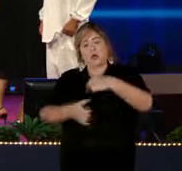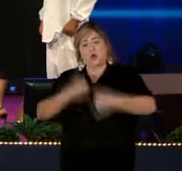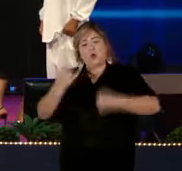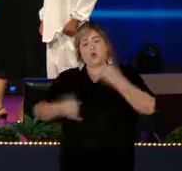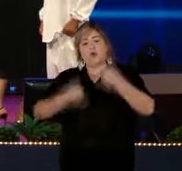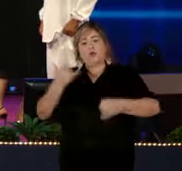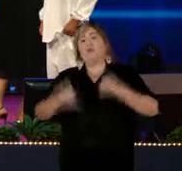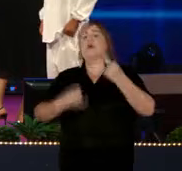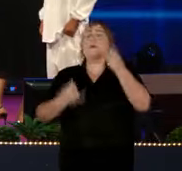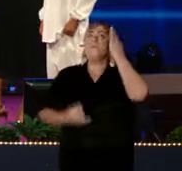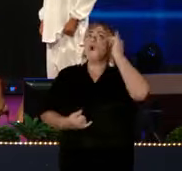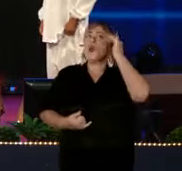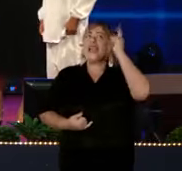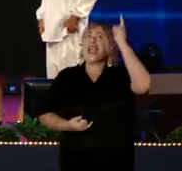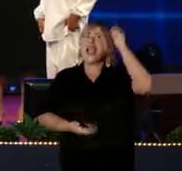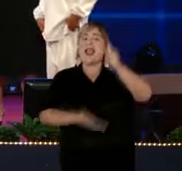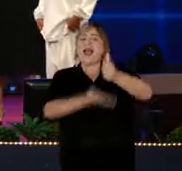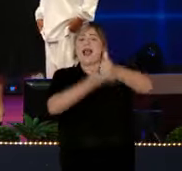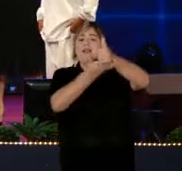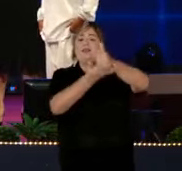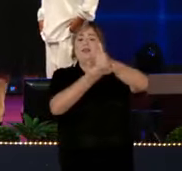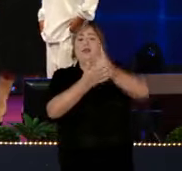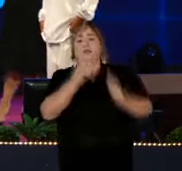yo te voy a ayudar.